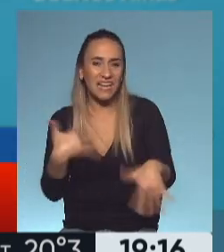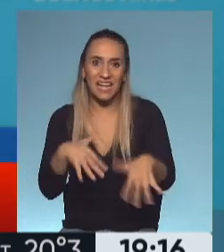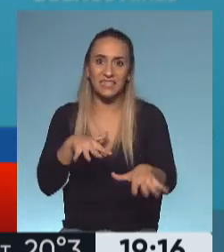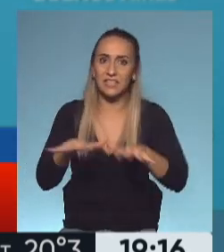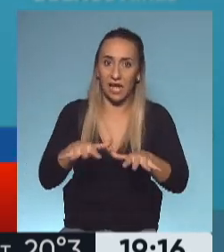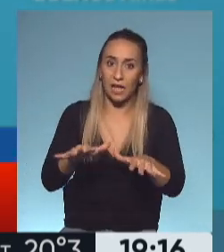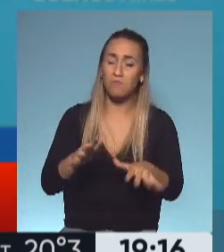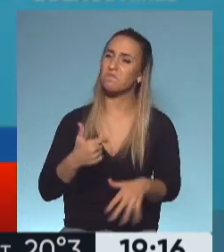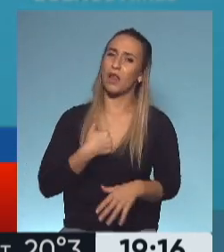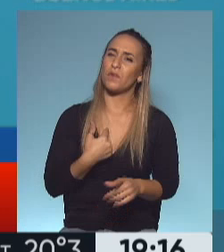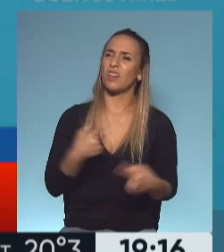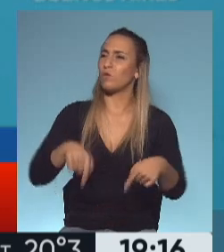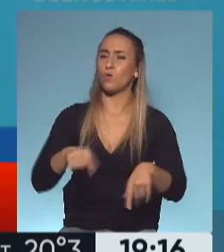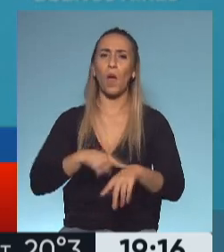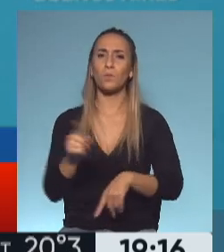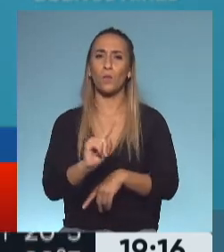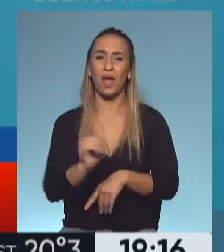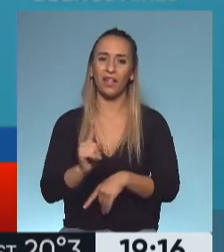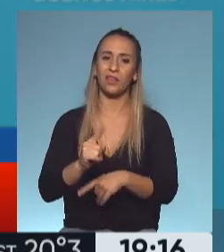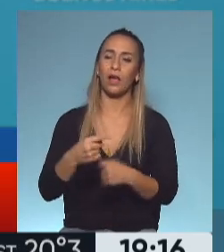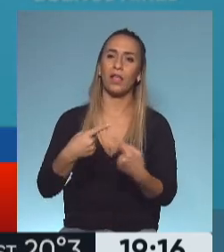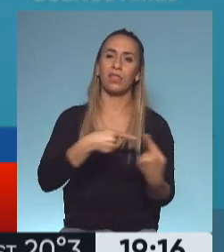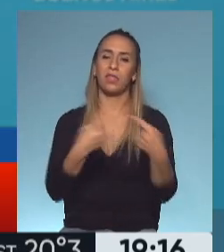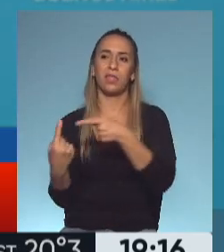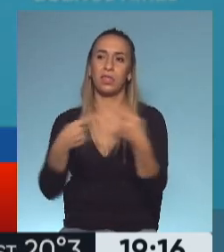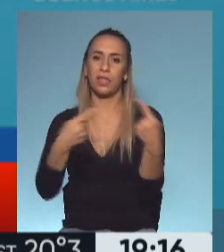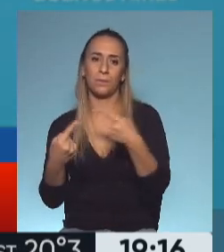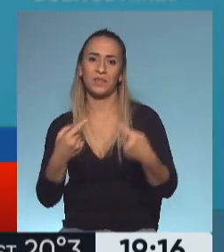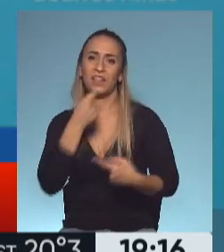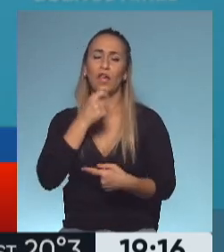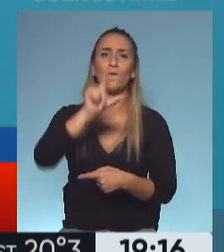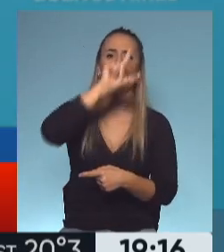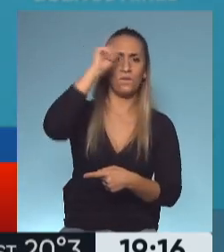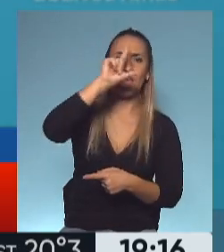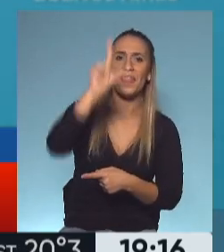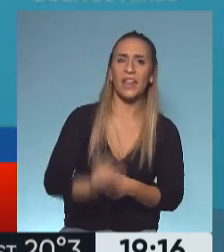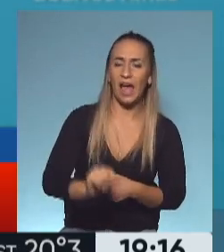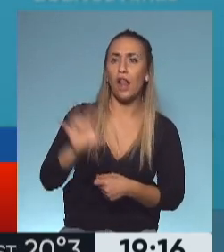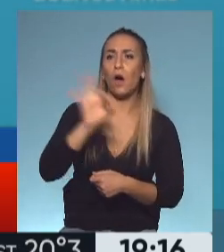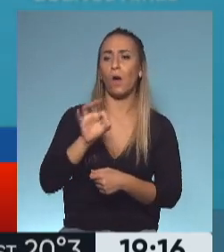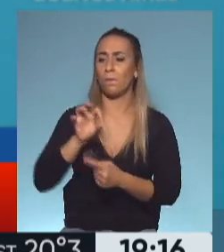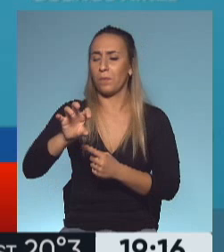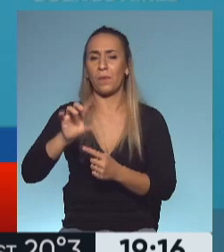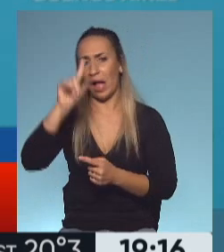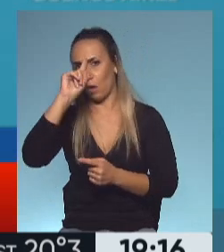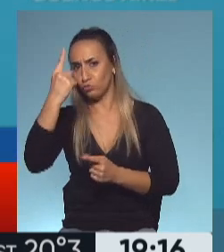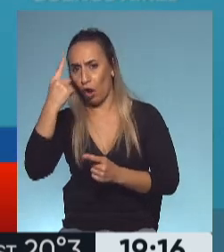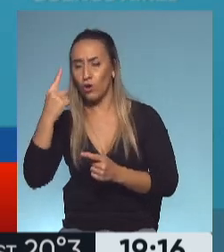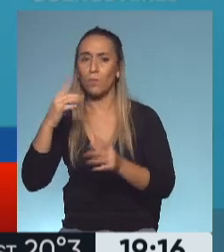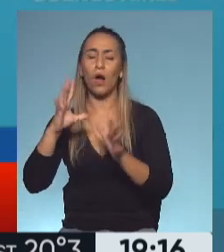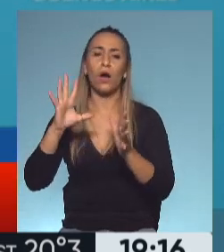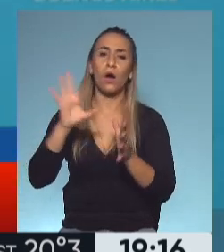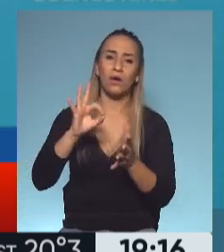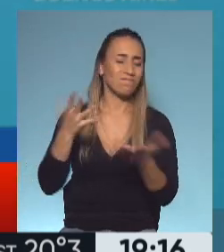me parece a mí, de forzar discusiones sobre federalismo, autonomía, menos todavía porque en cuestiones sanitarias